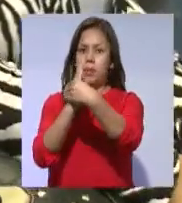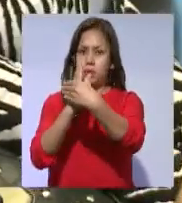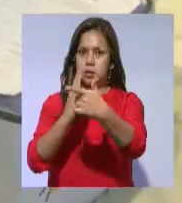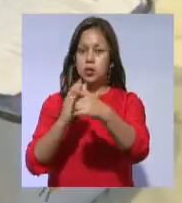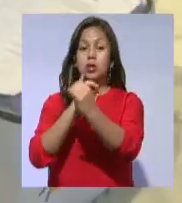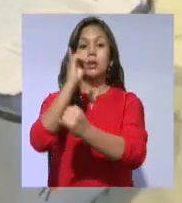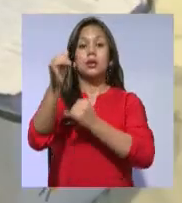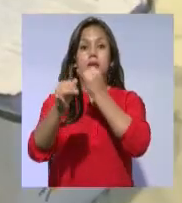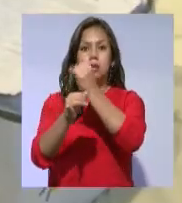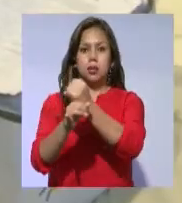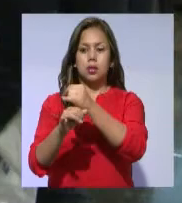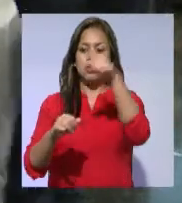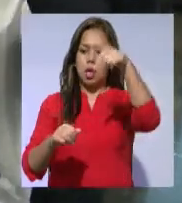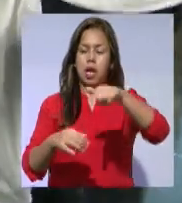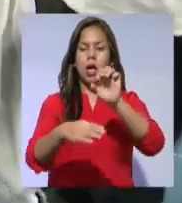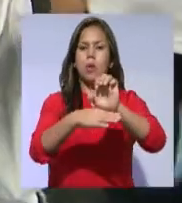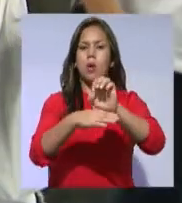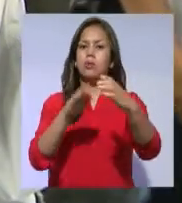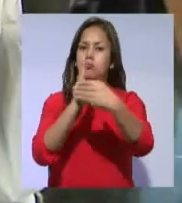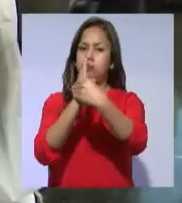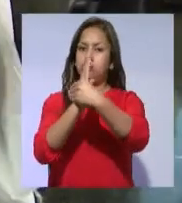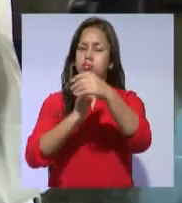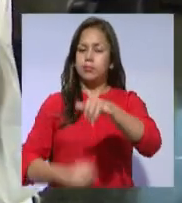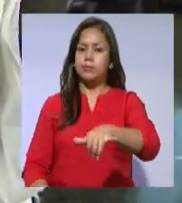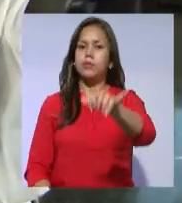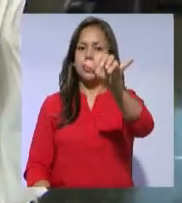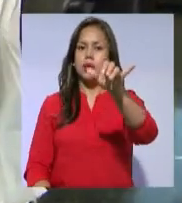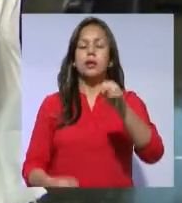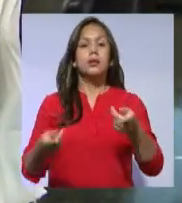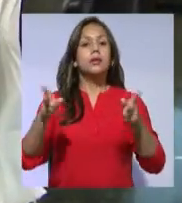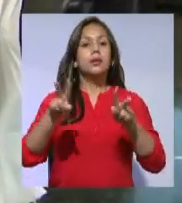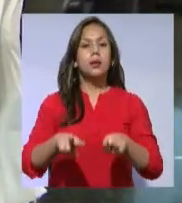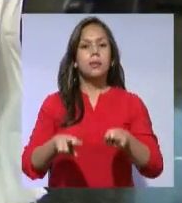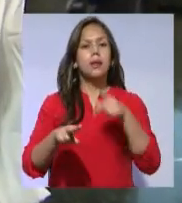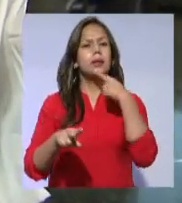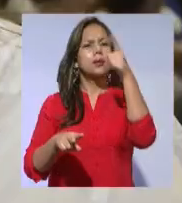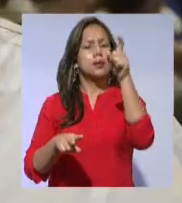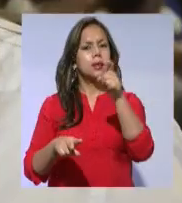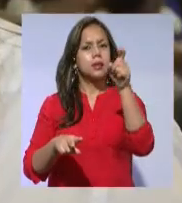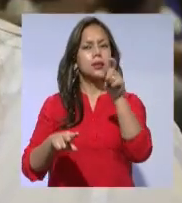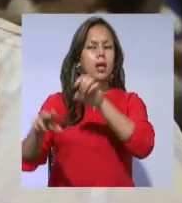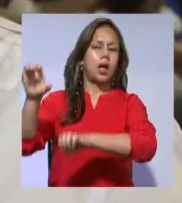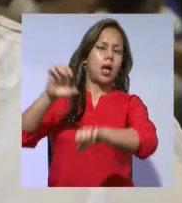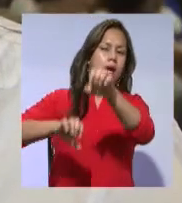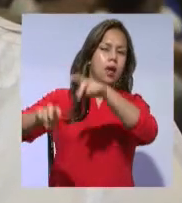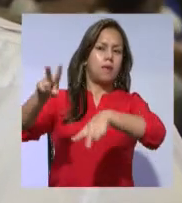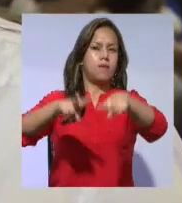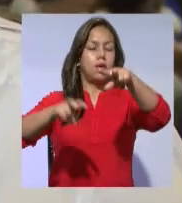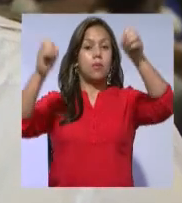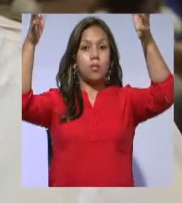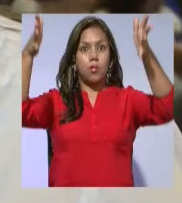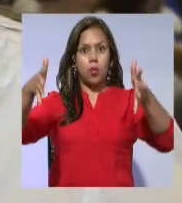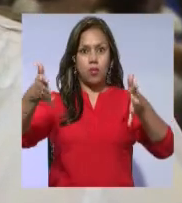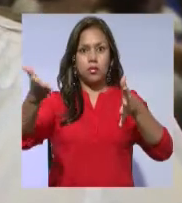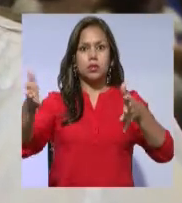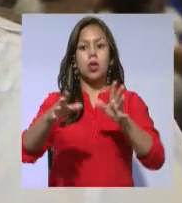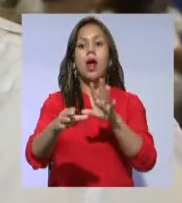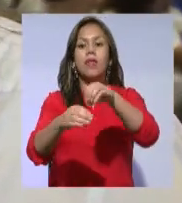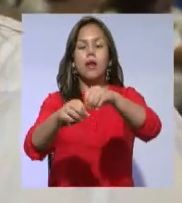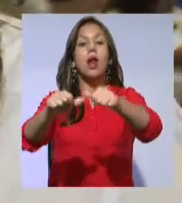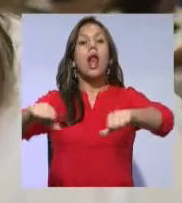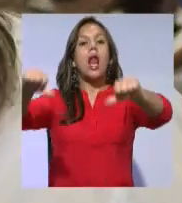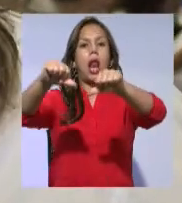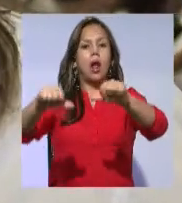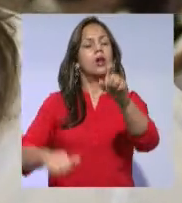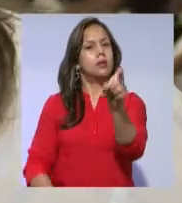extranjero y en el país para los docentes asimismo dijo que se debe evaluar a los profesores también desde el aula como ya